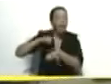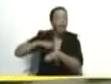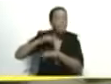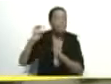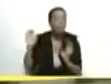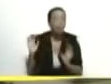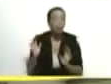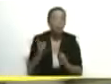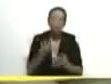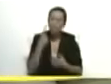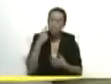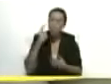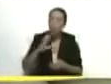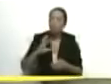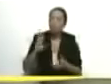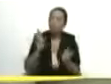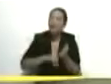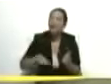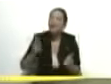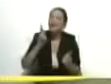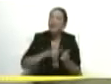Pero como yo siempre lo repito,